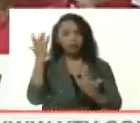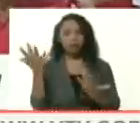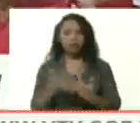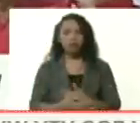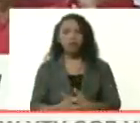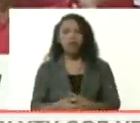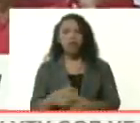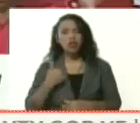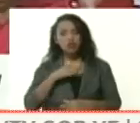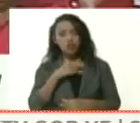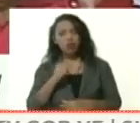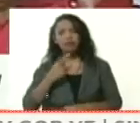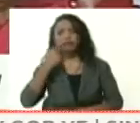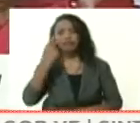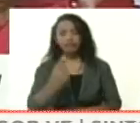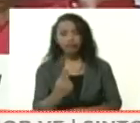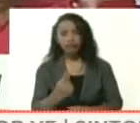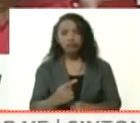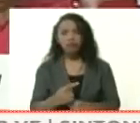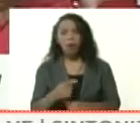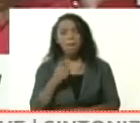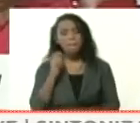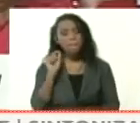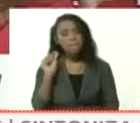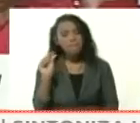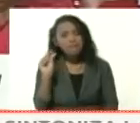que nosotros pudiéramos decir un poquito,